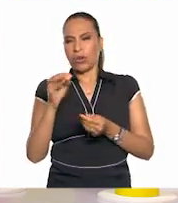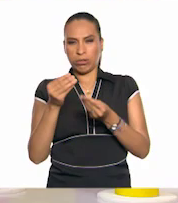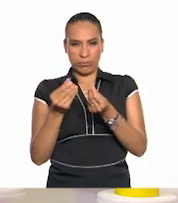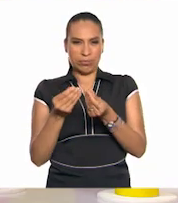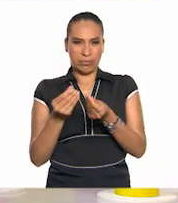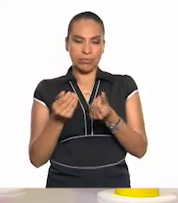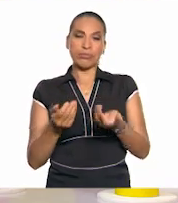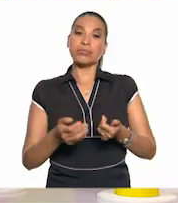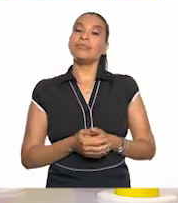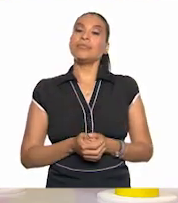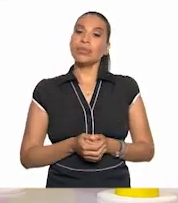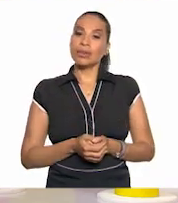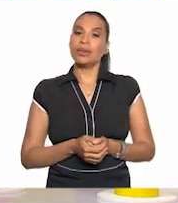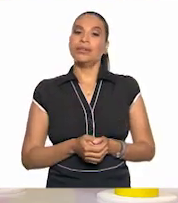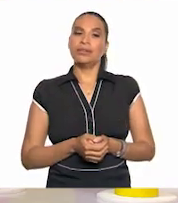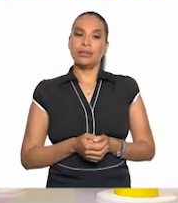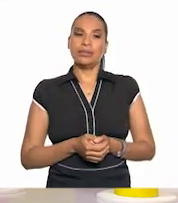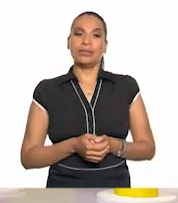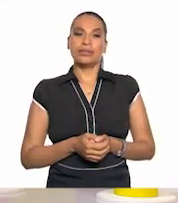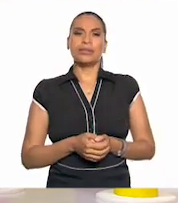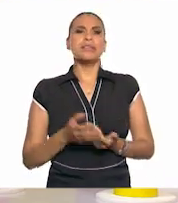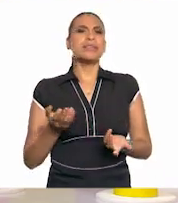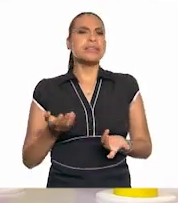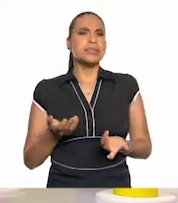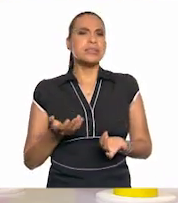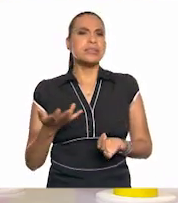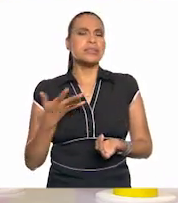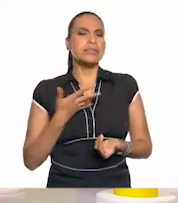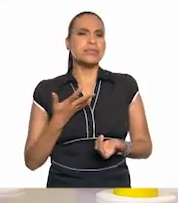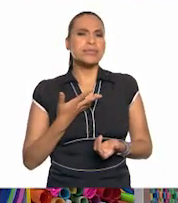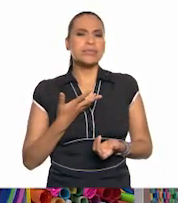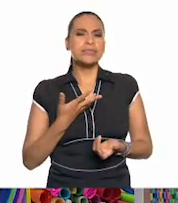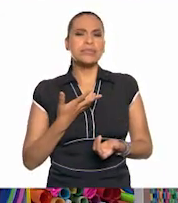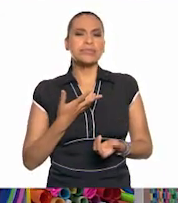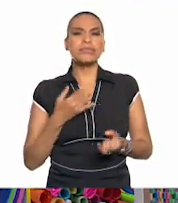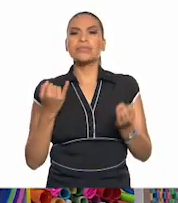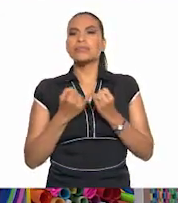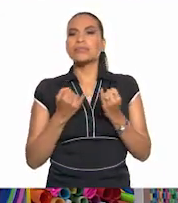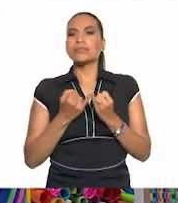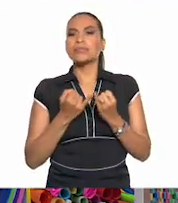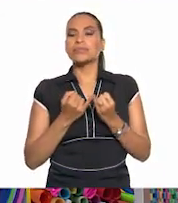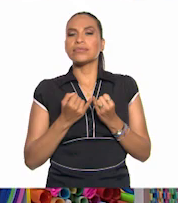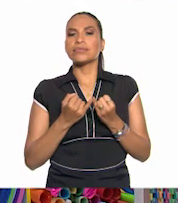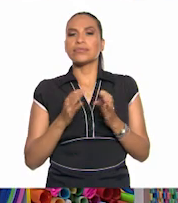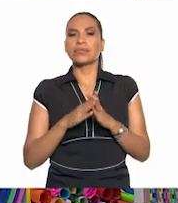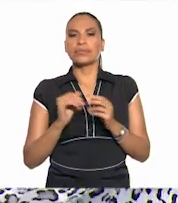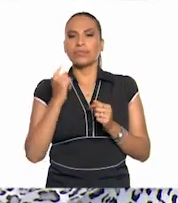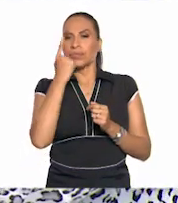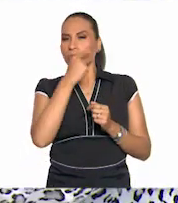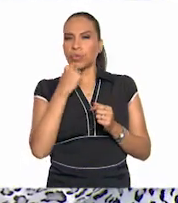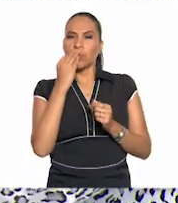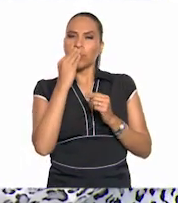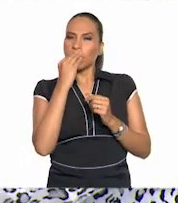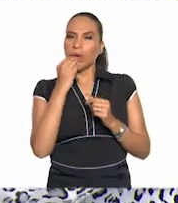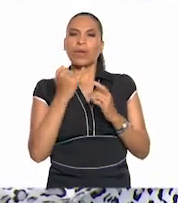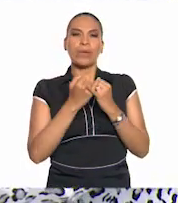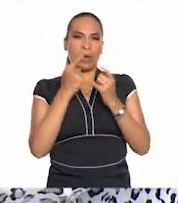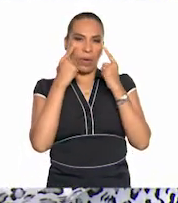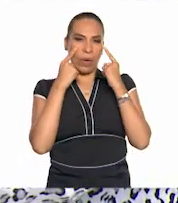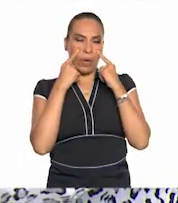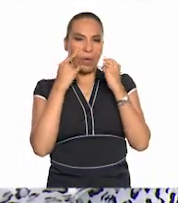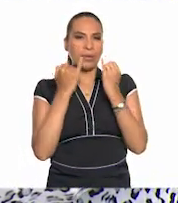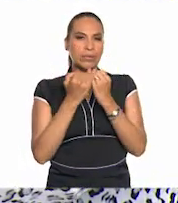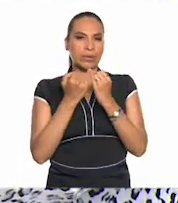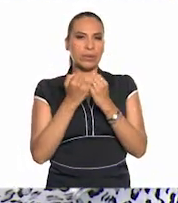Ajá. ¡Ah, ajá! Y tiene como también su boquita y sus ojitos, se